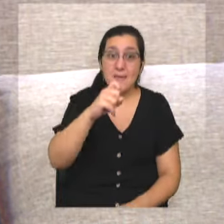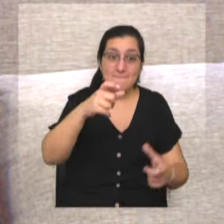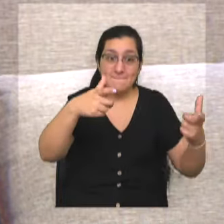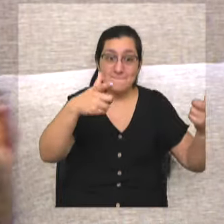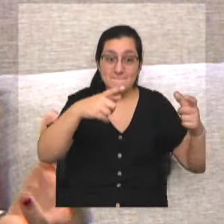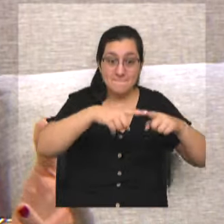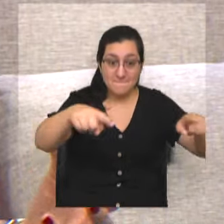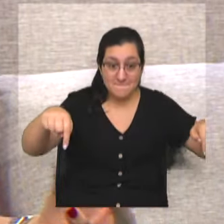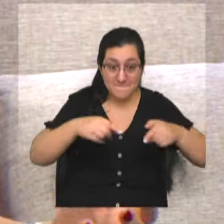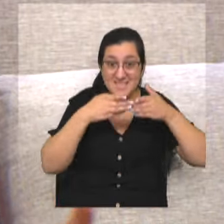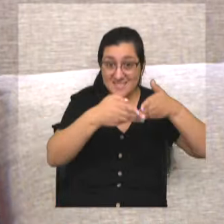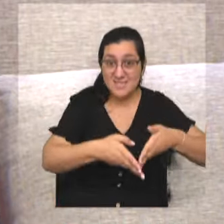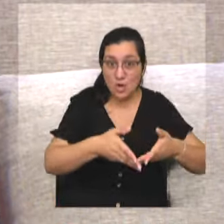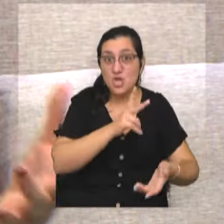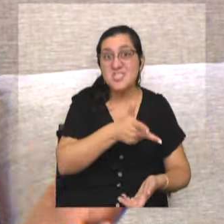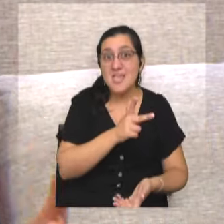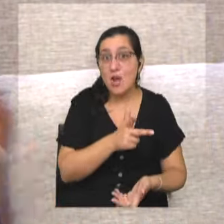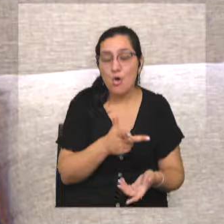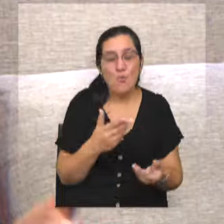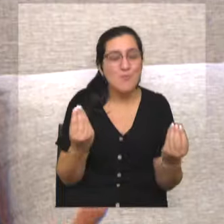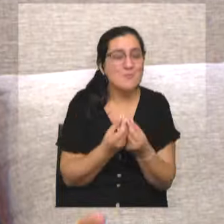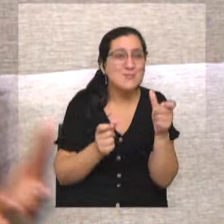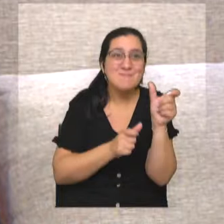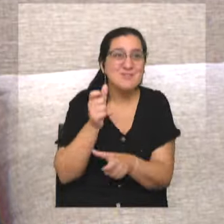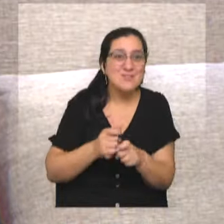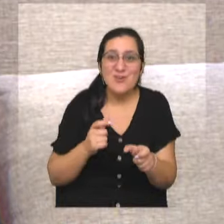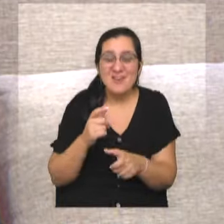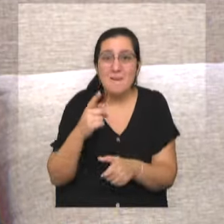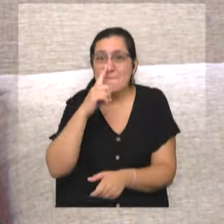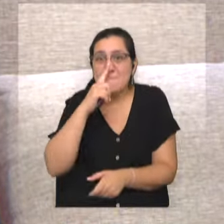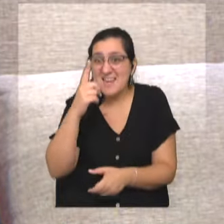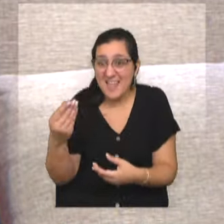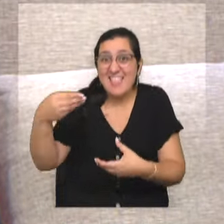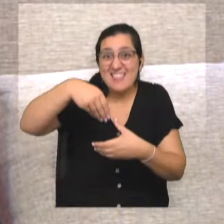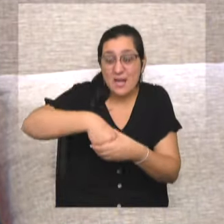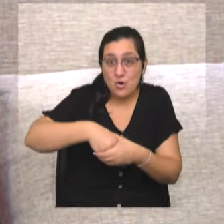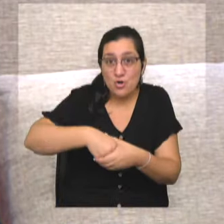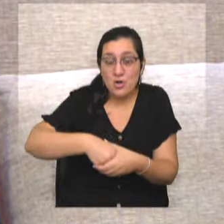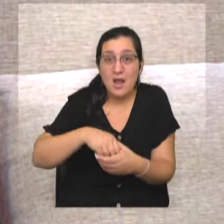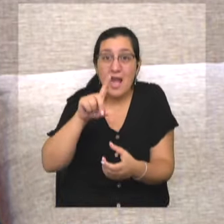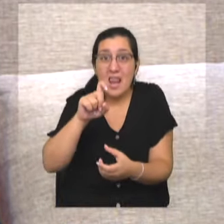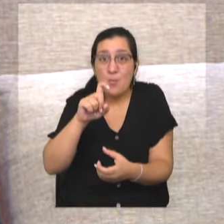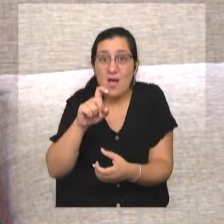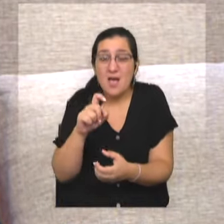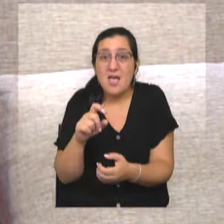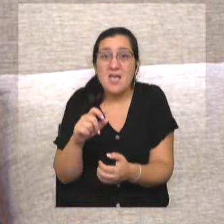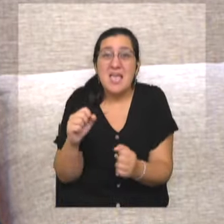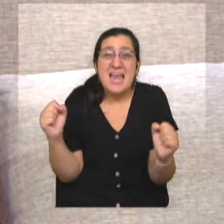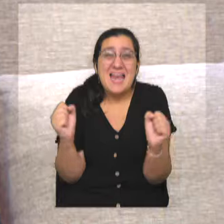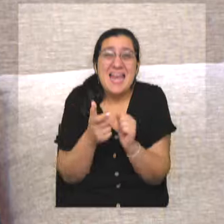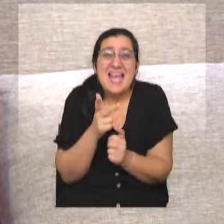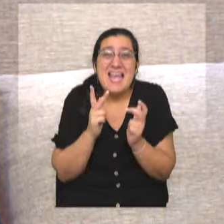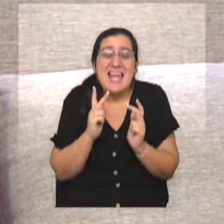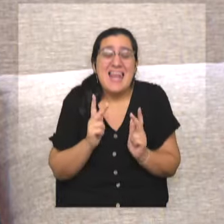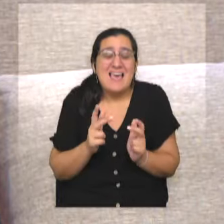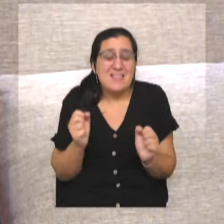hielo, en las que había un montón de gente. 1.000 se metieron con agua por debajo de los 5 grados.